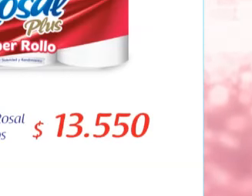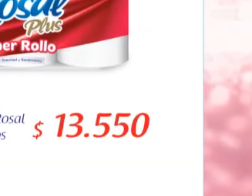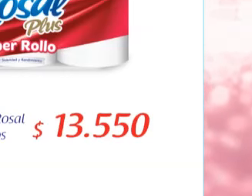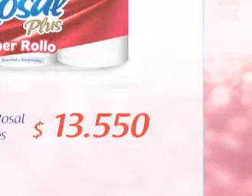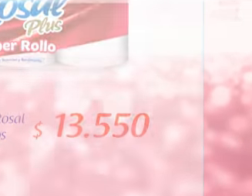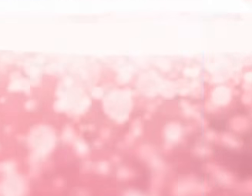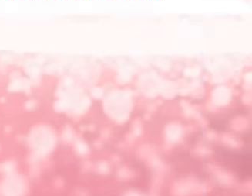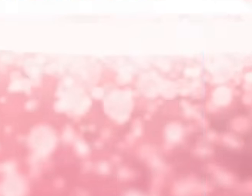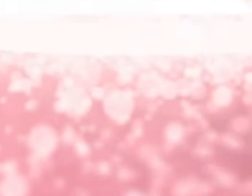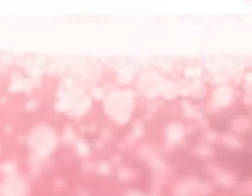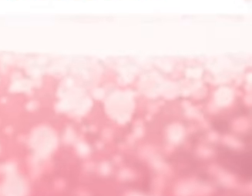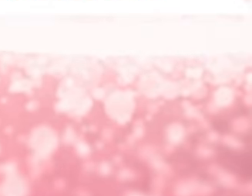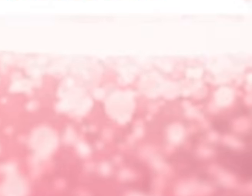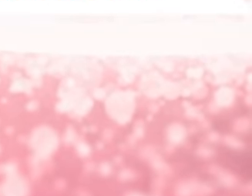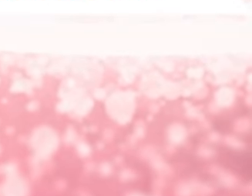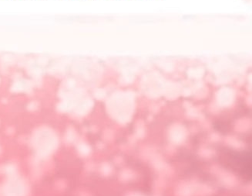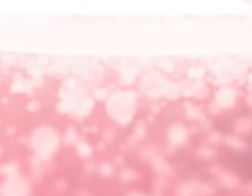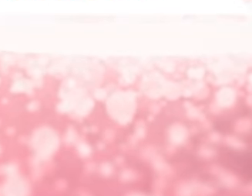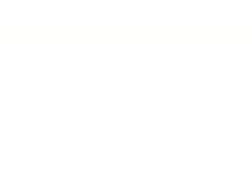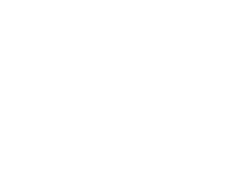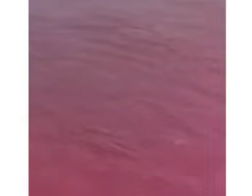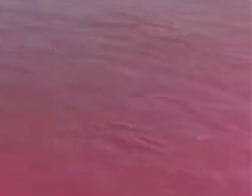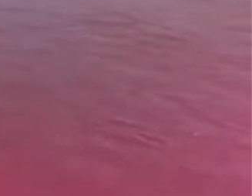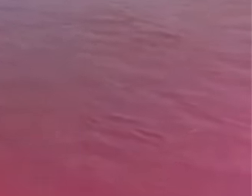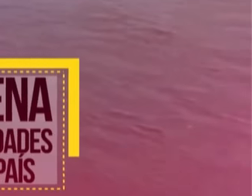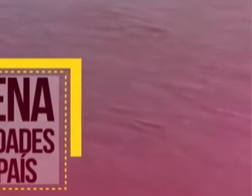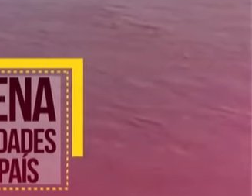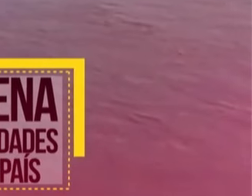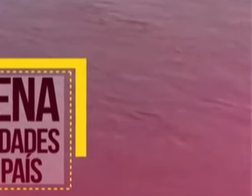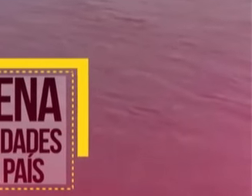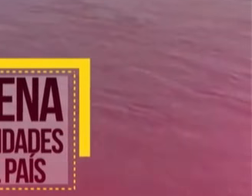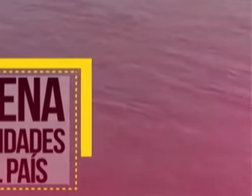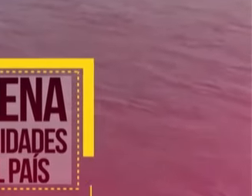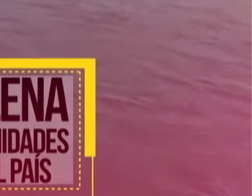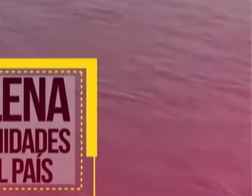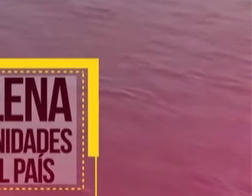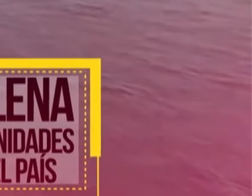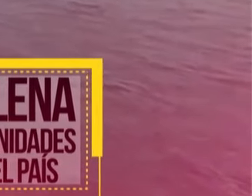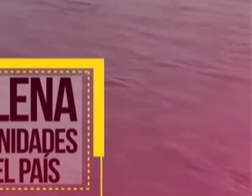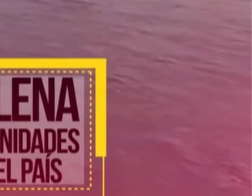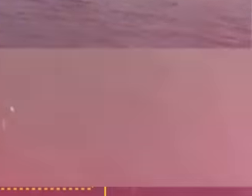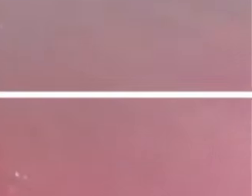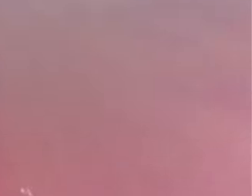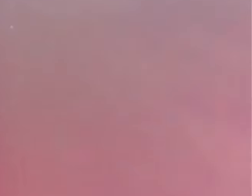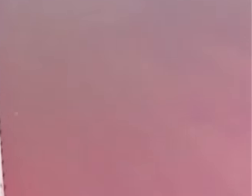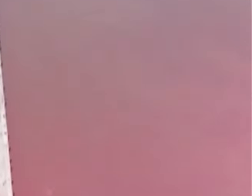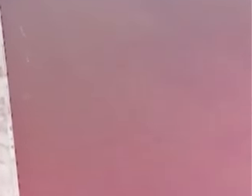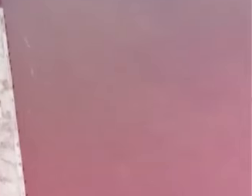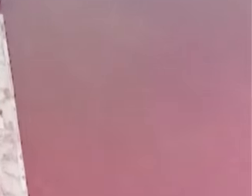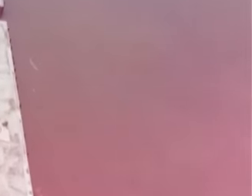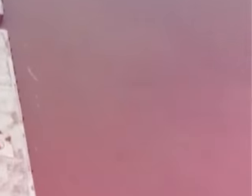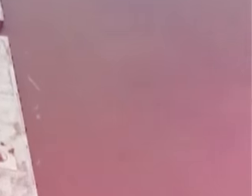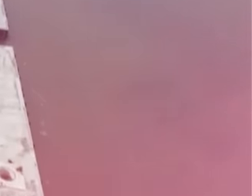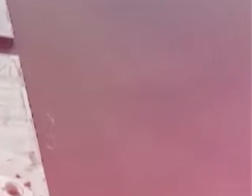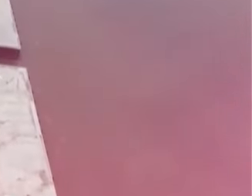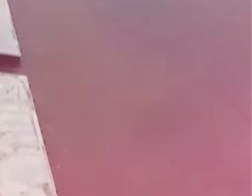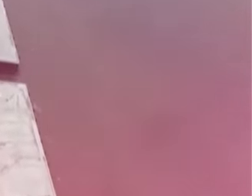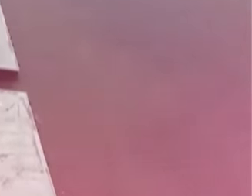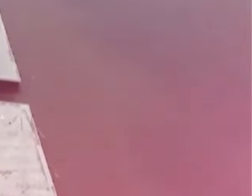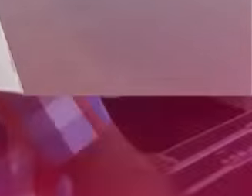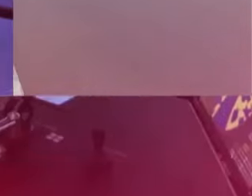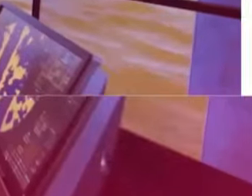más, más por menos. El río Magdalena ofrece grandes oportunidades para el desarrollo del país. Prueba de ello